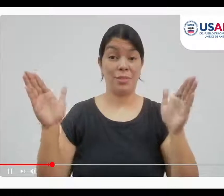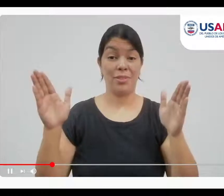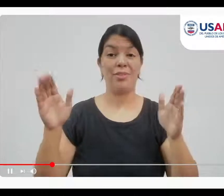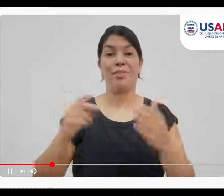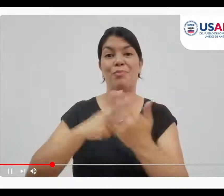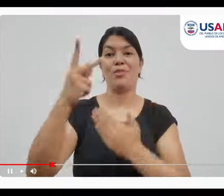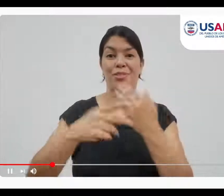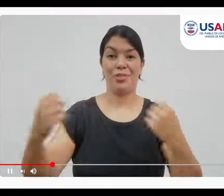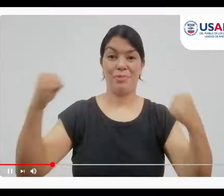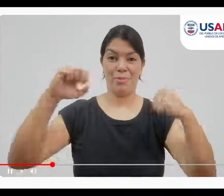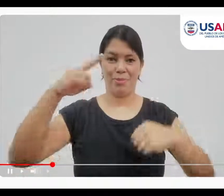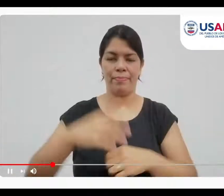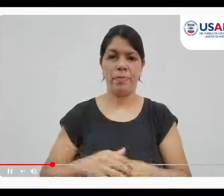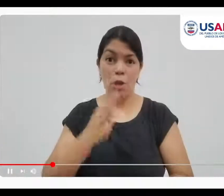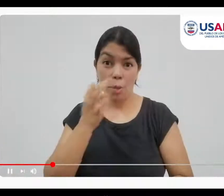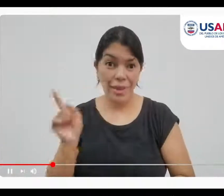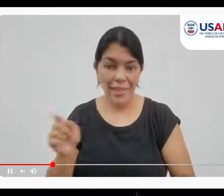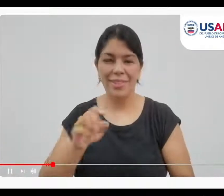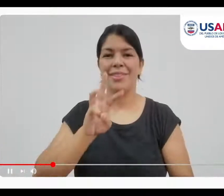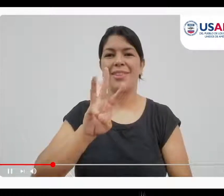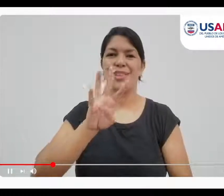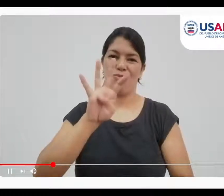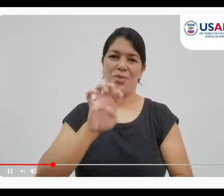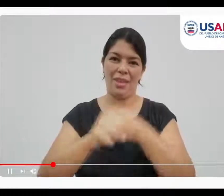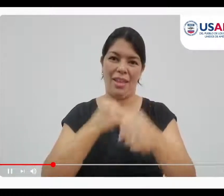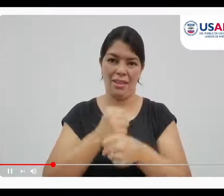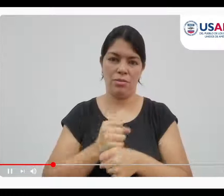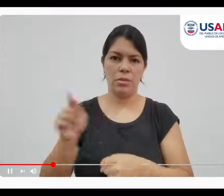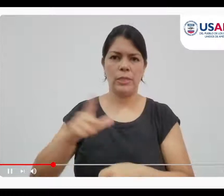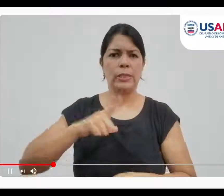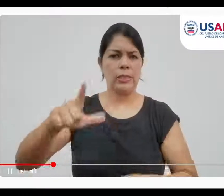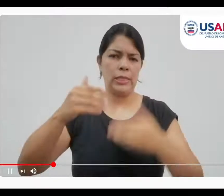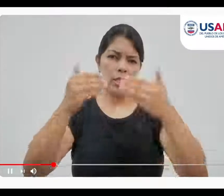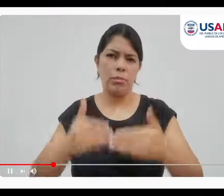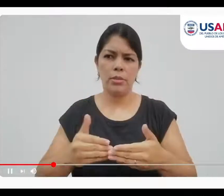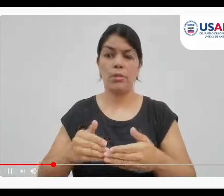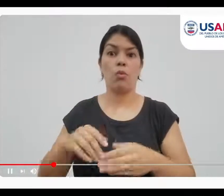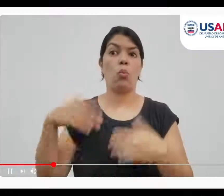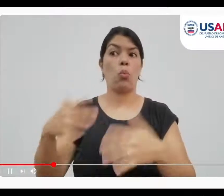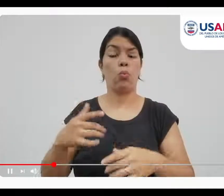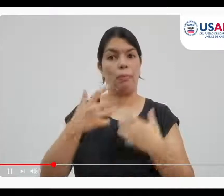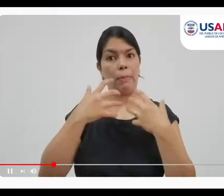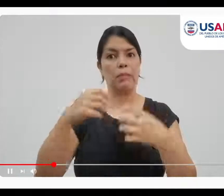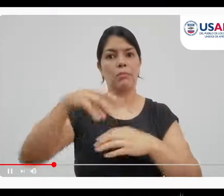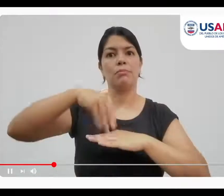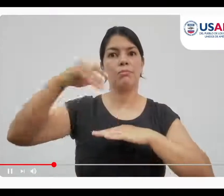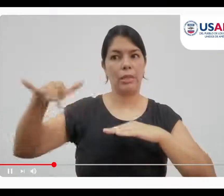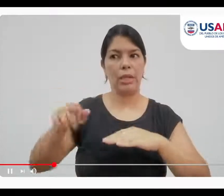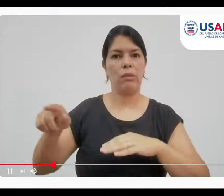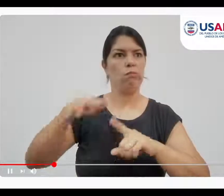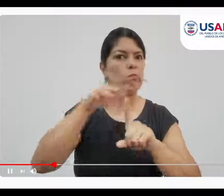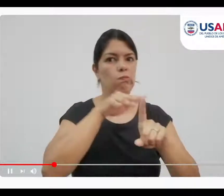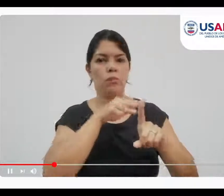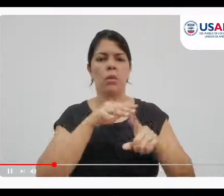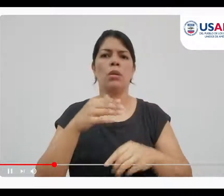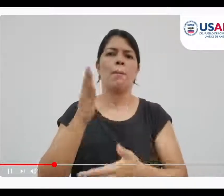Power. Ludwin Dávila tiene 39 años y hoy es uno de los líderes con discapacidad con mayor influencia en el Magdalena. Hace 23